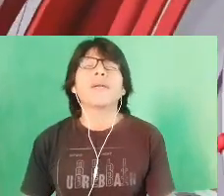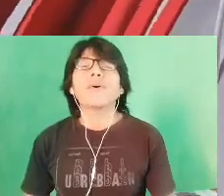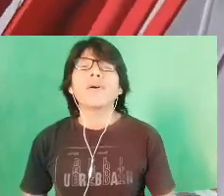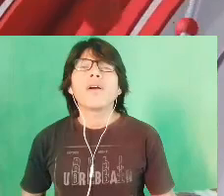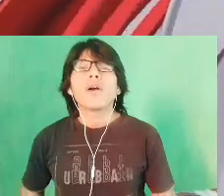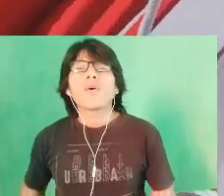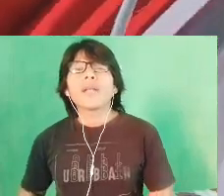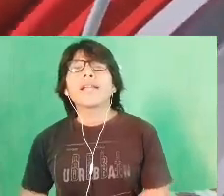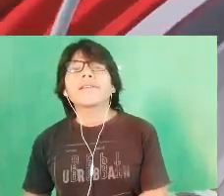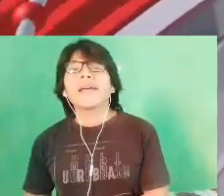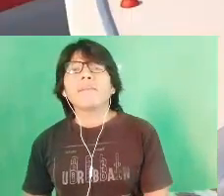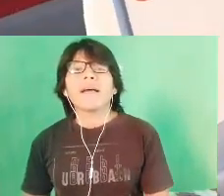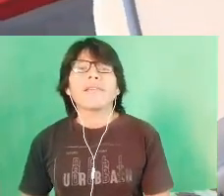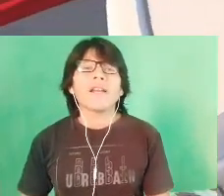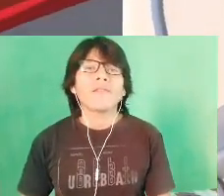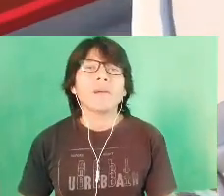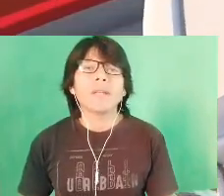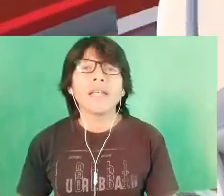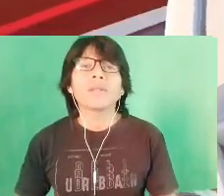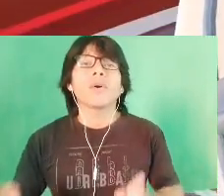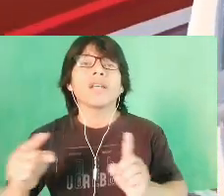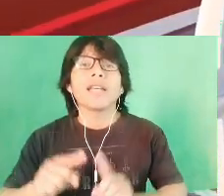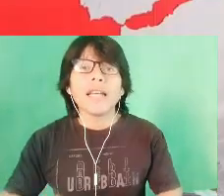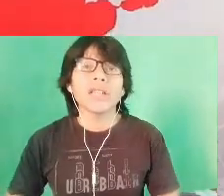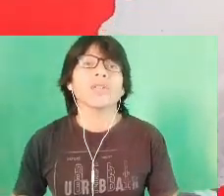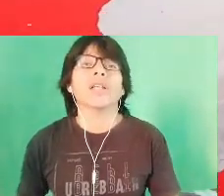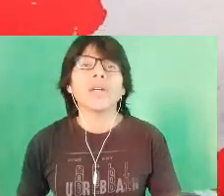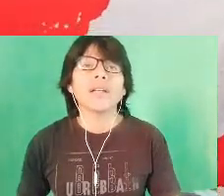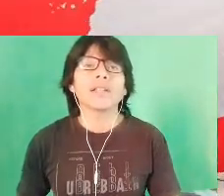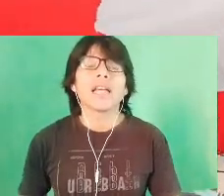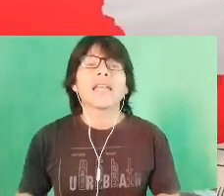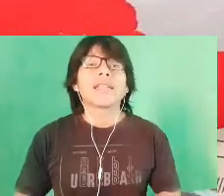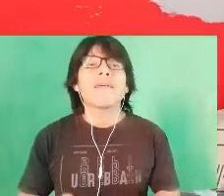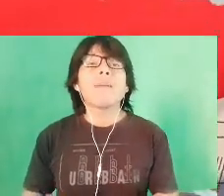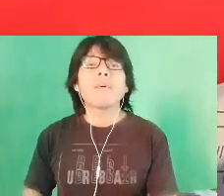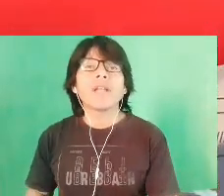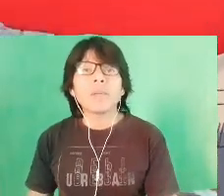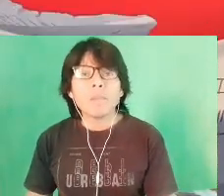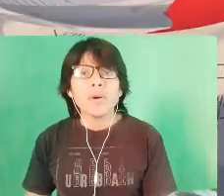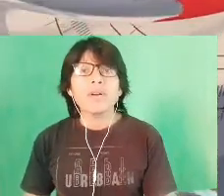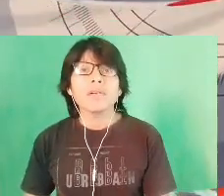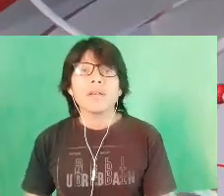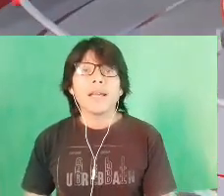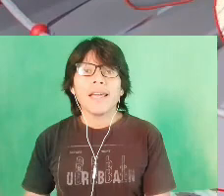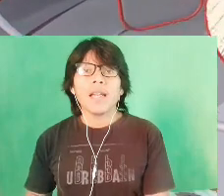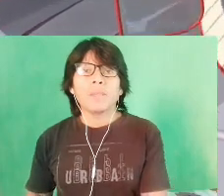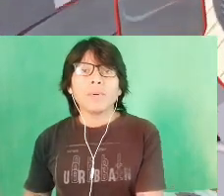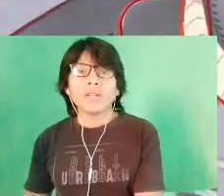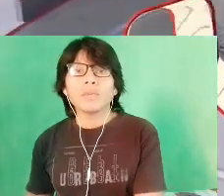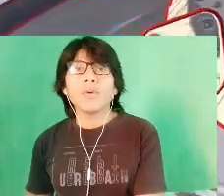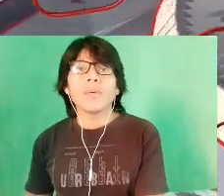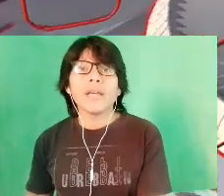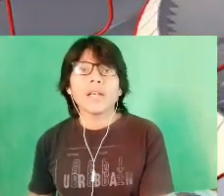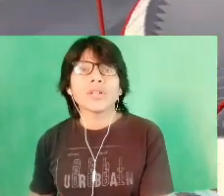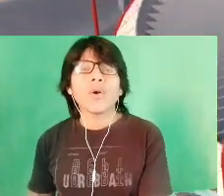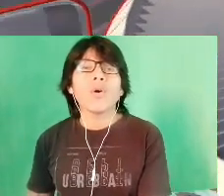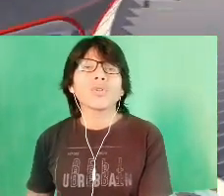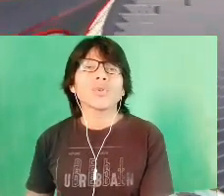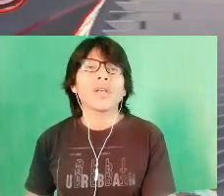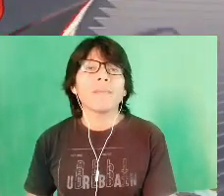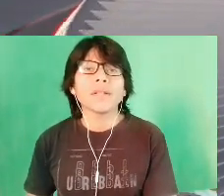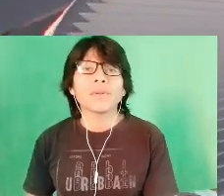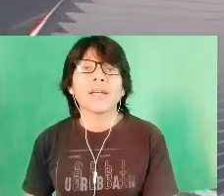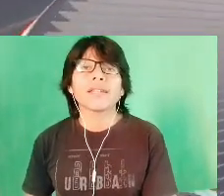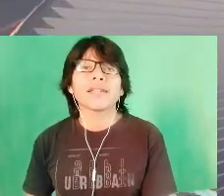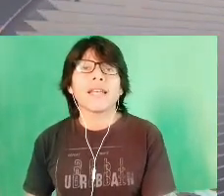encapuchados, pero con el tema del feminismo. Y esto, señores, se va a poner peor el próximo viernes